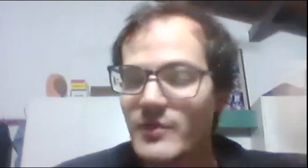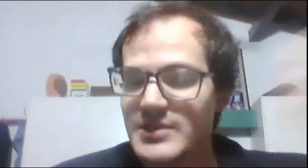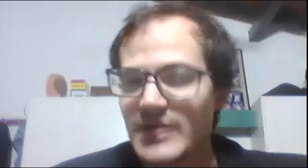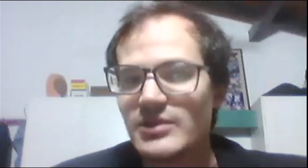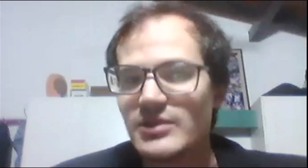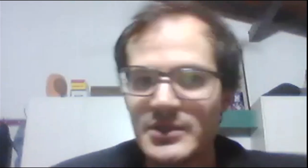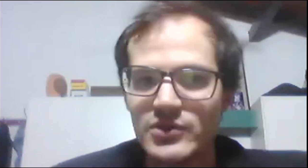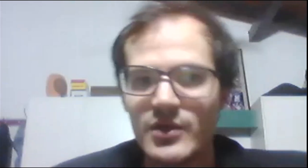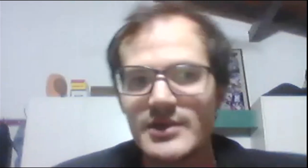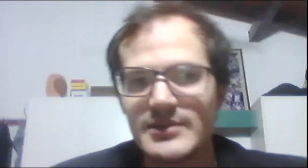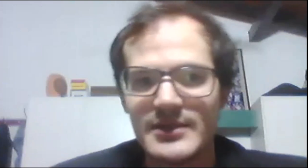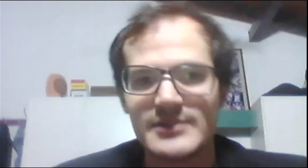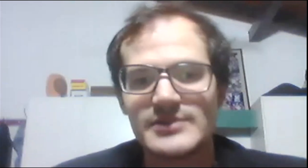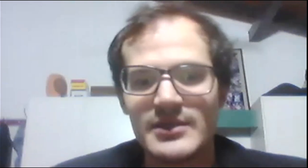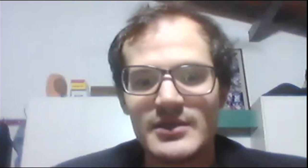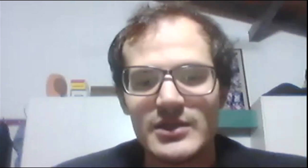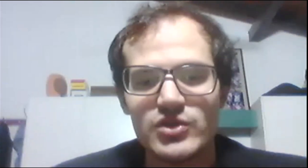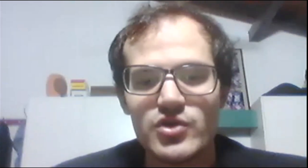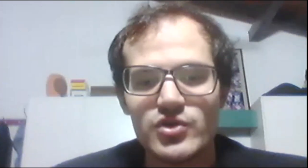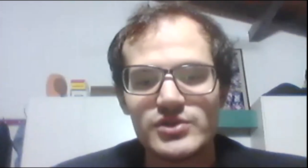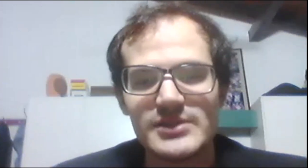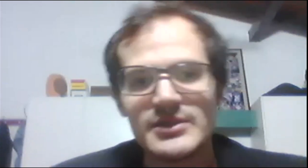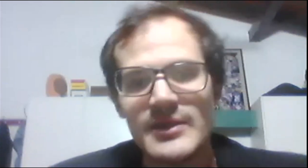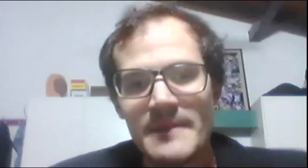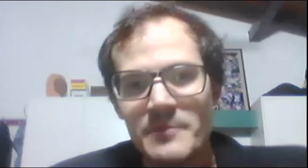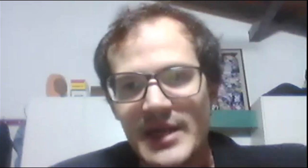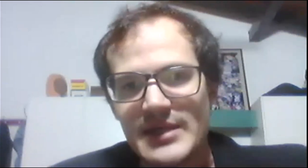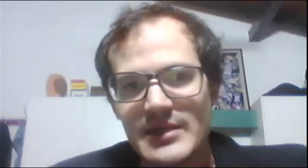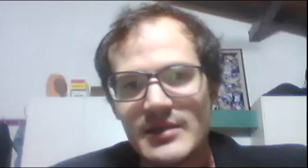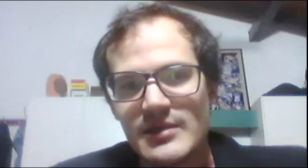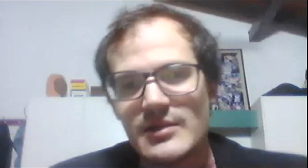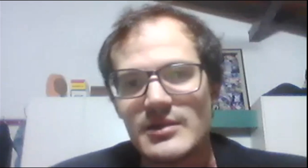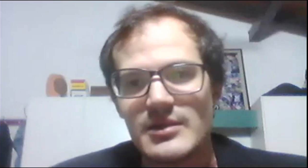doctor Francia, que va aprovechando también todas estos roces para